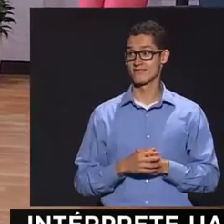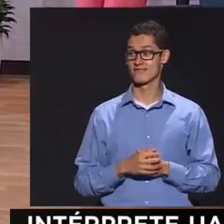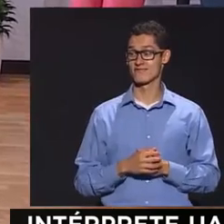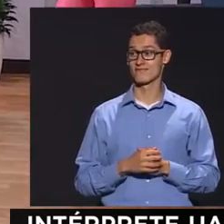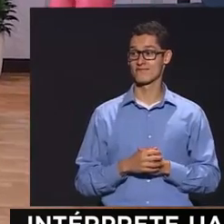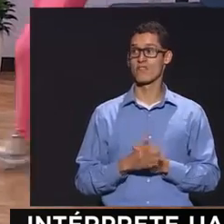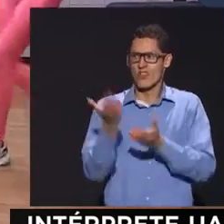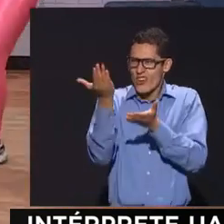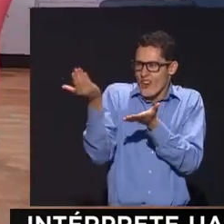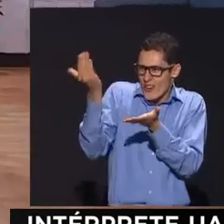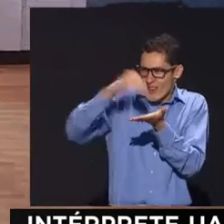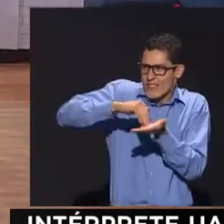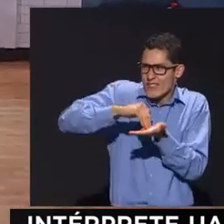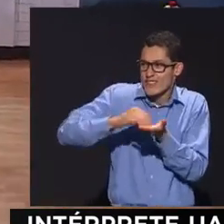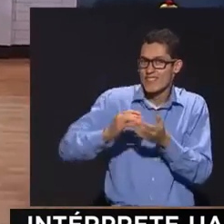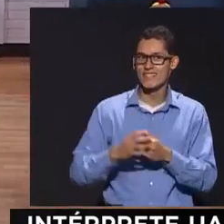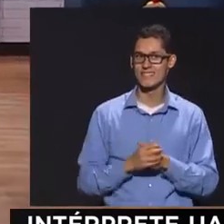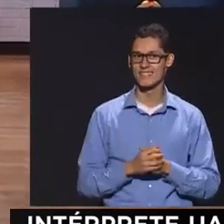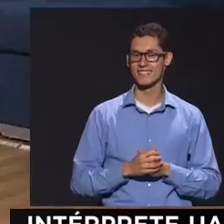otra vez